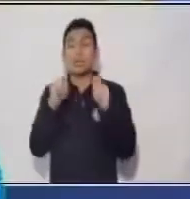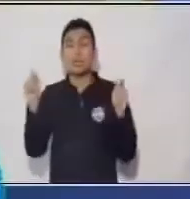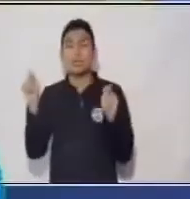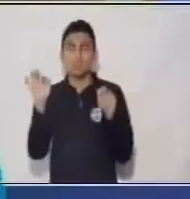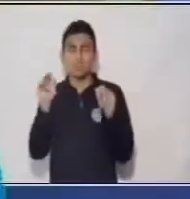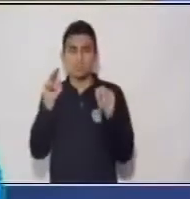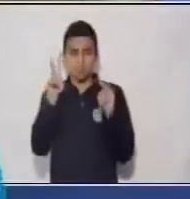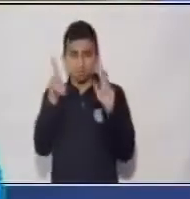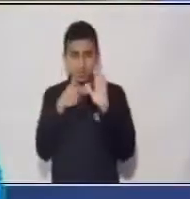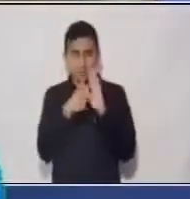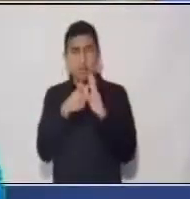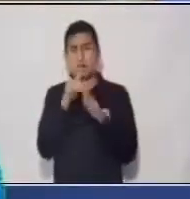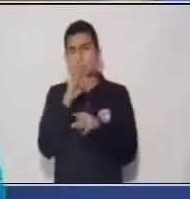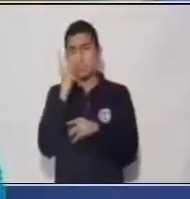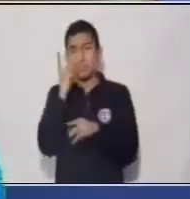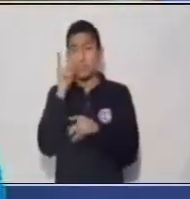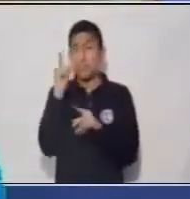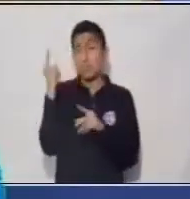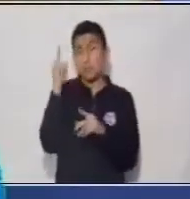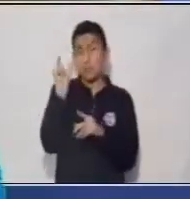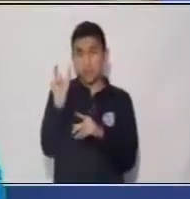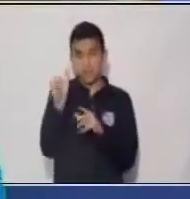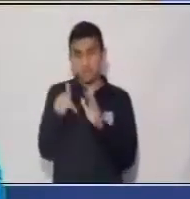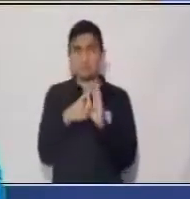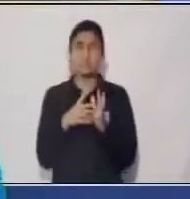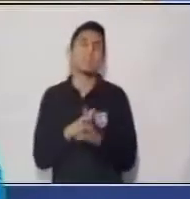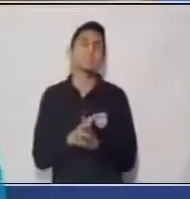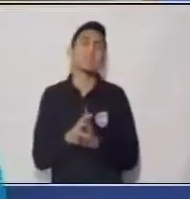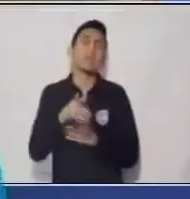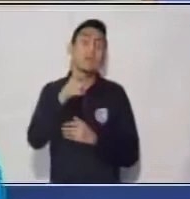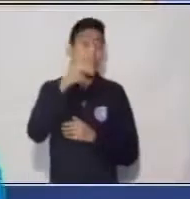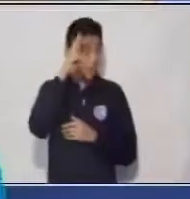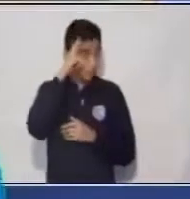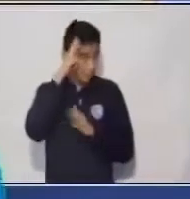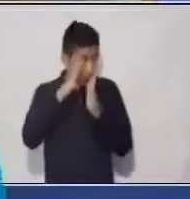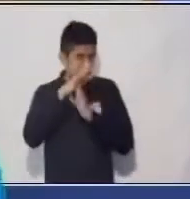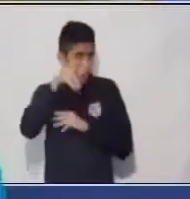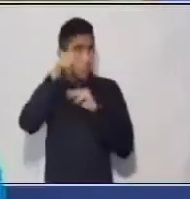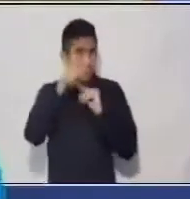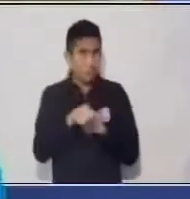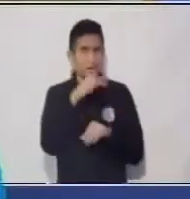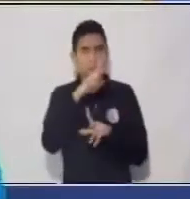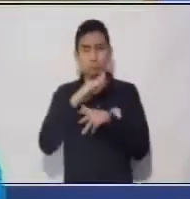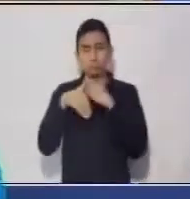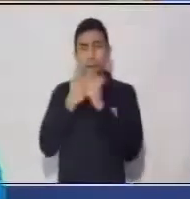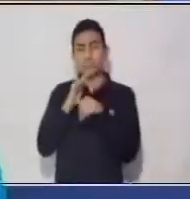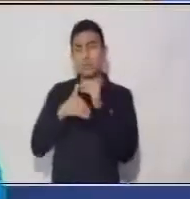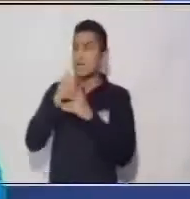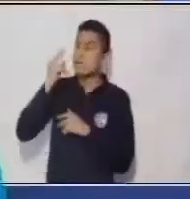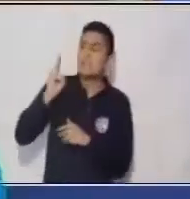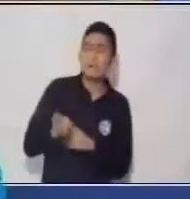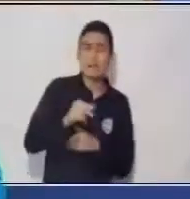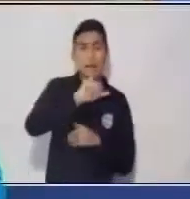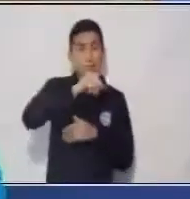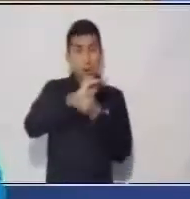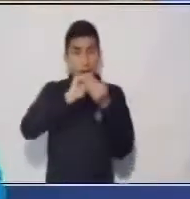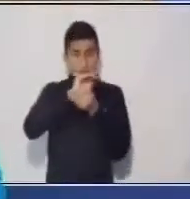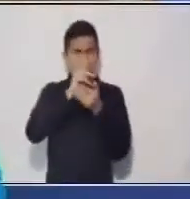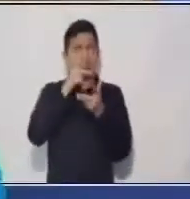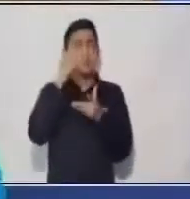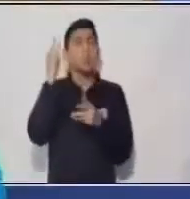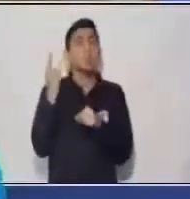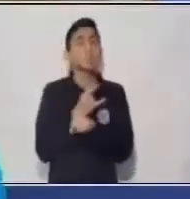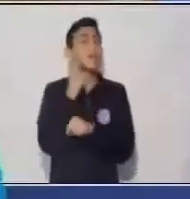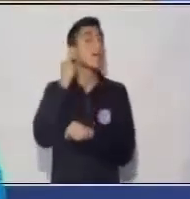uniforme. Vimos la primera parte. Te recordamos, por favor, que puedas estar lavando siempre tus manos con agua y con jabón, utilizar